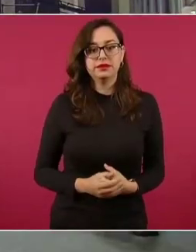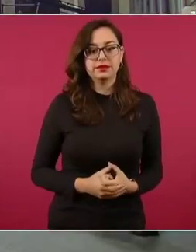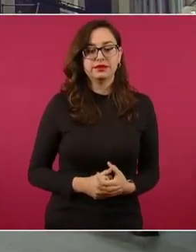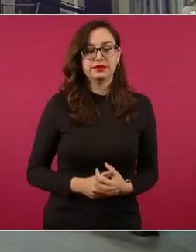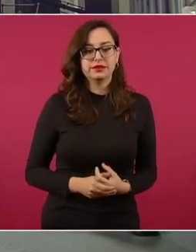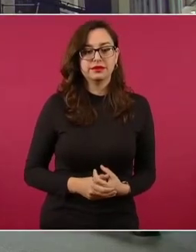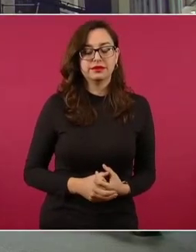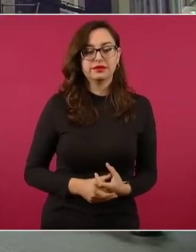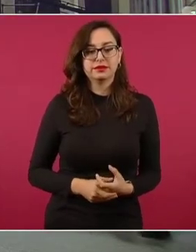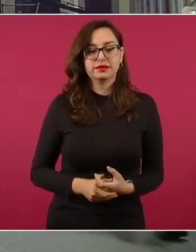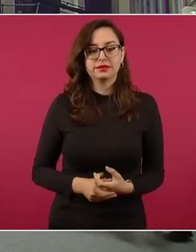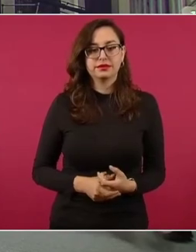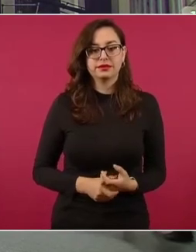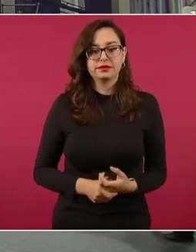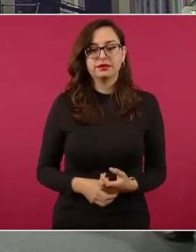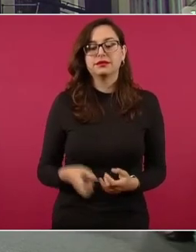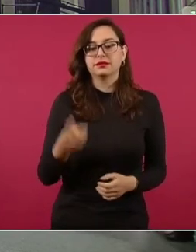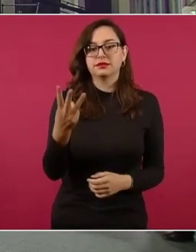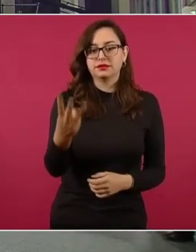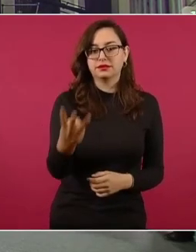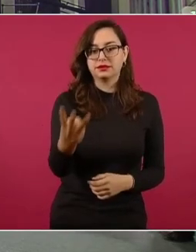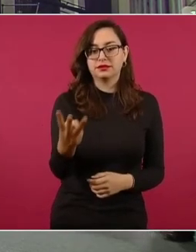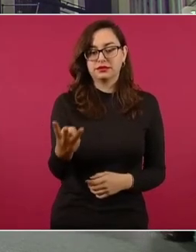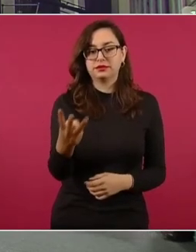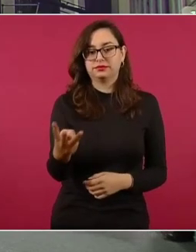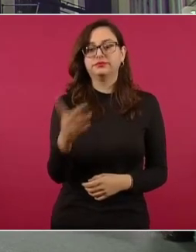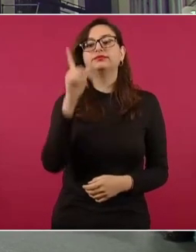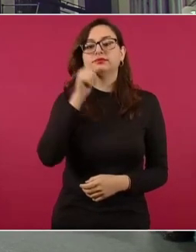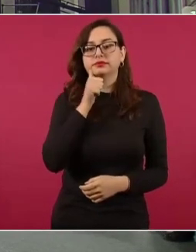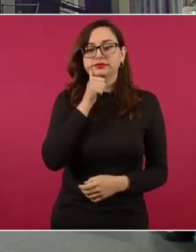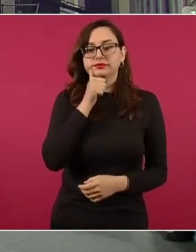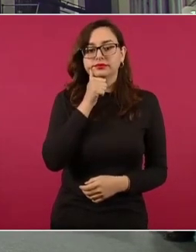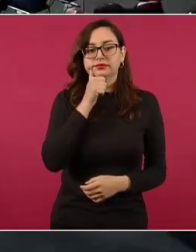¿Cómo lo ven? Quédense los tres y